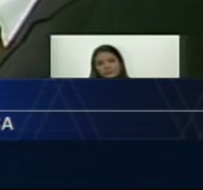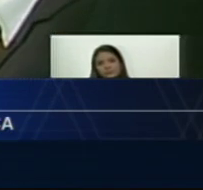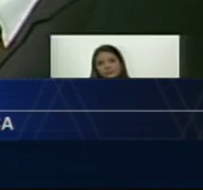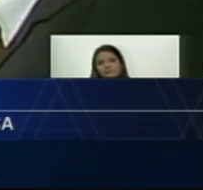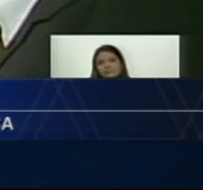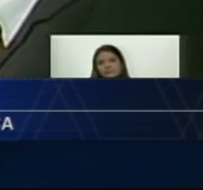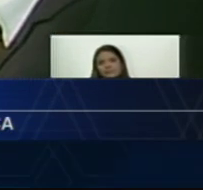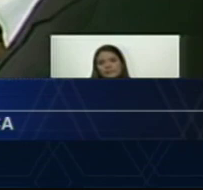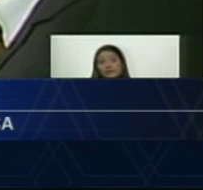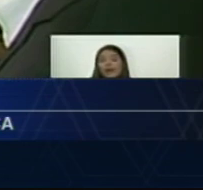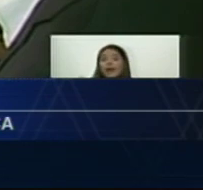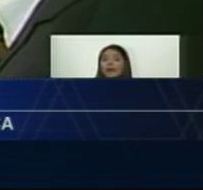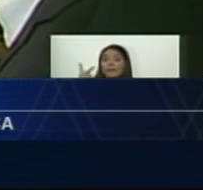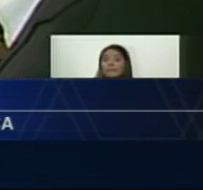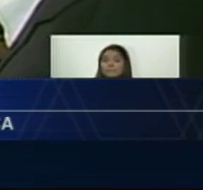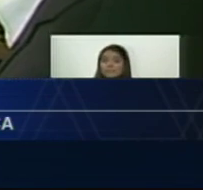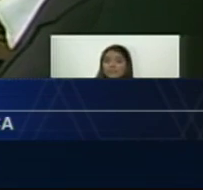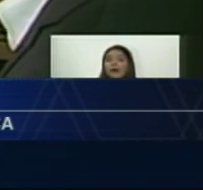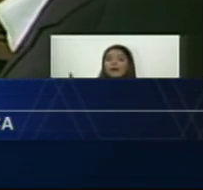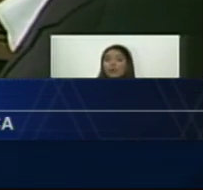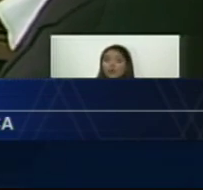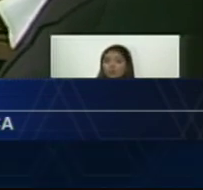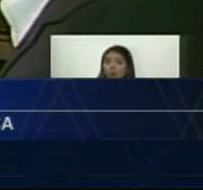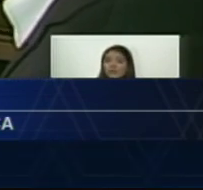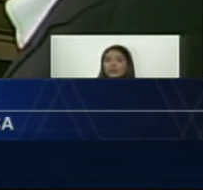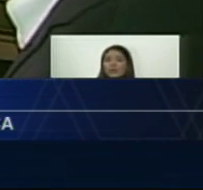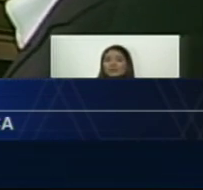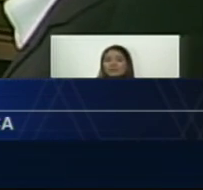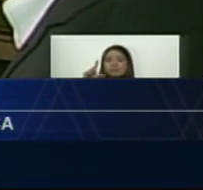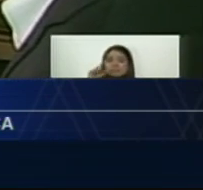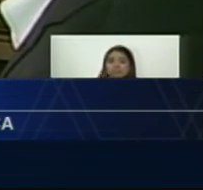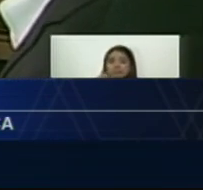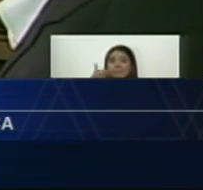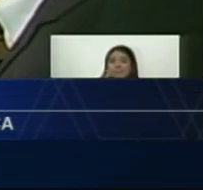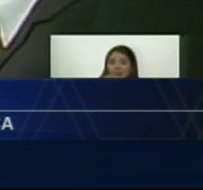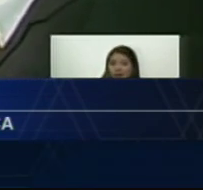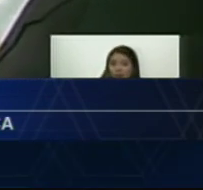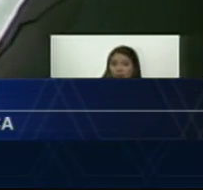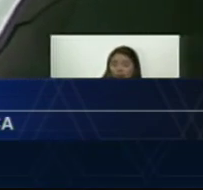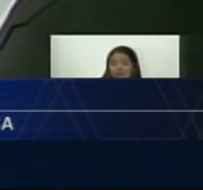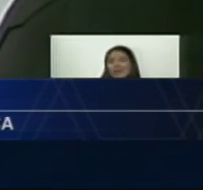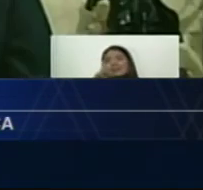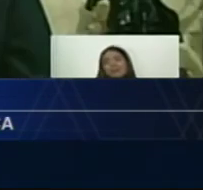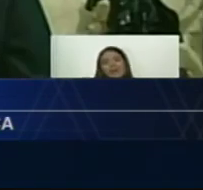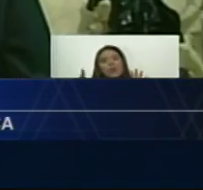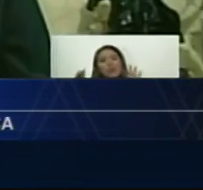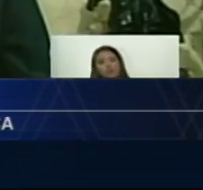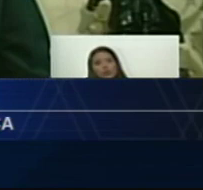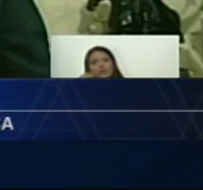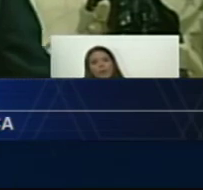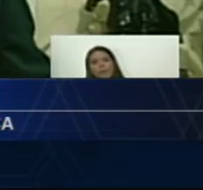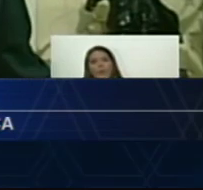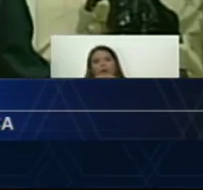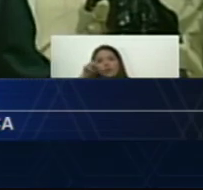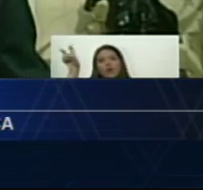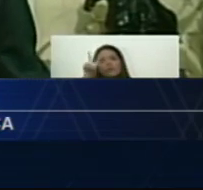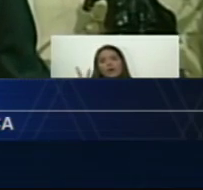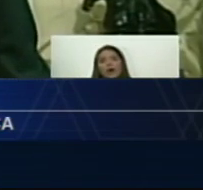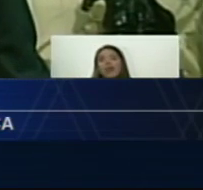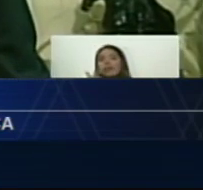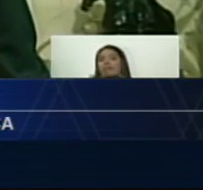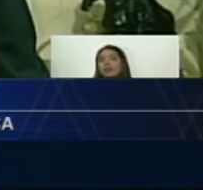la ofensiva económica y la disminución del ingreso petrolero se requiere la verdadera unión patriótica del pueblo venezolano libre